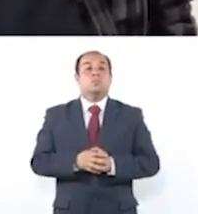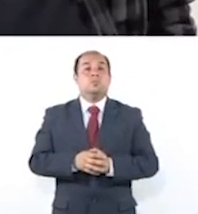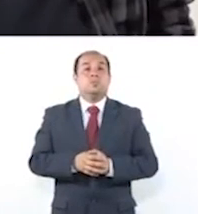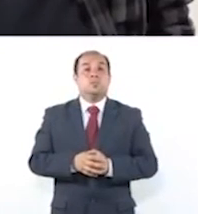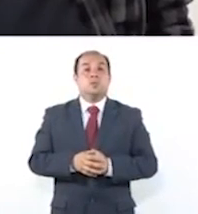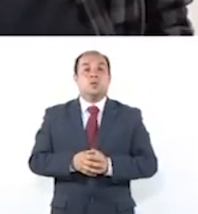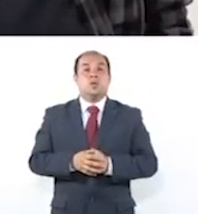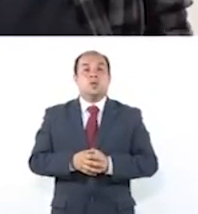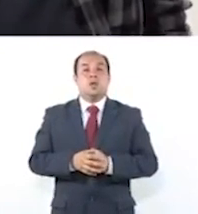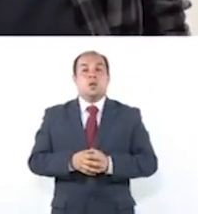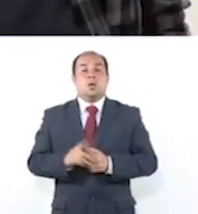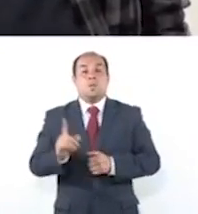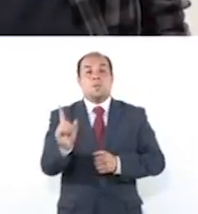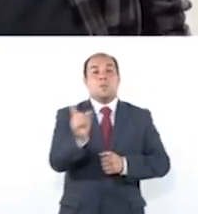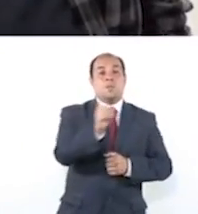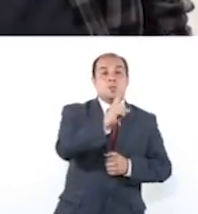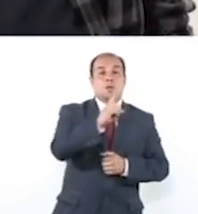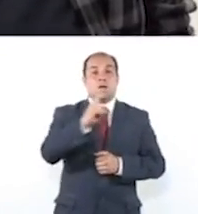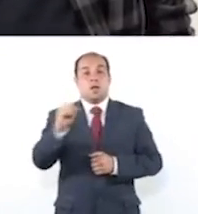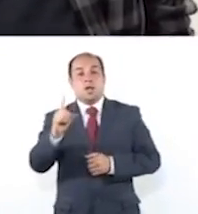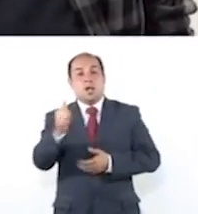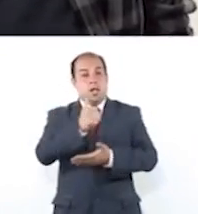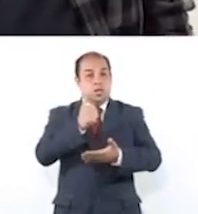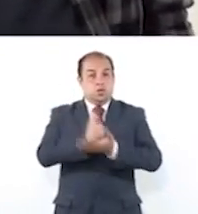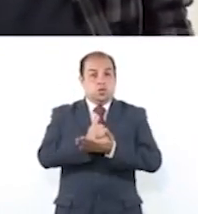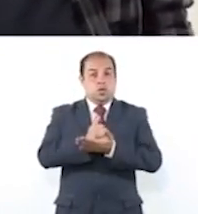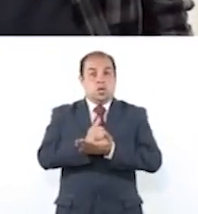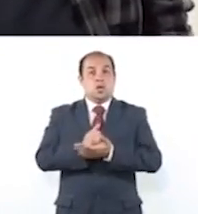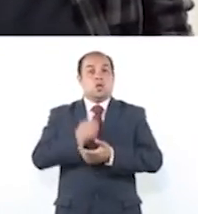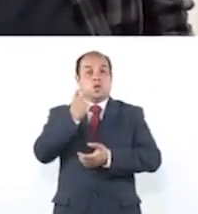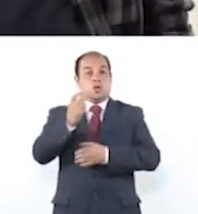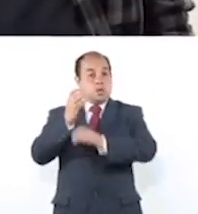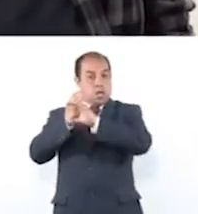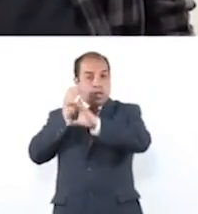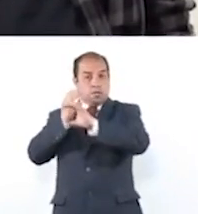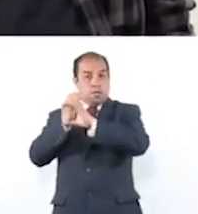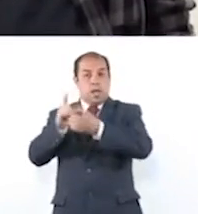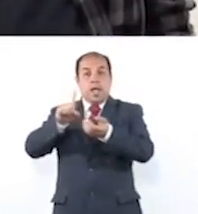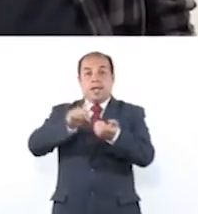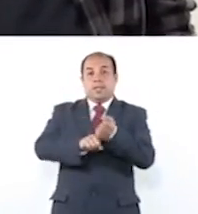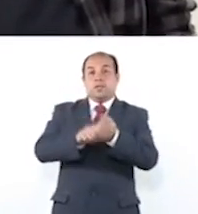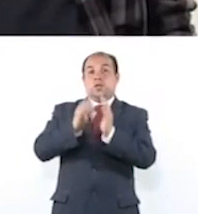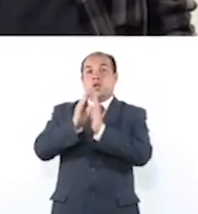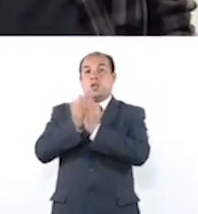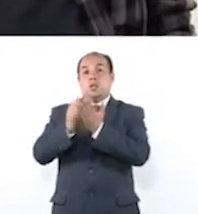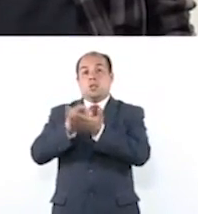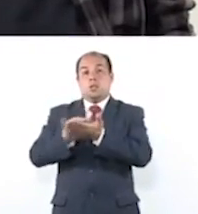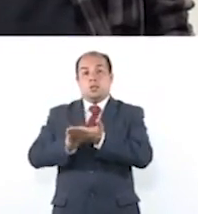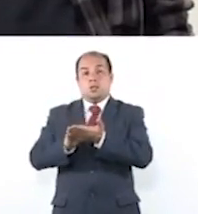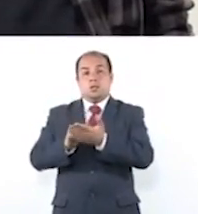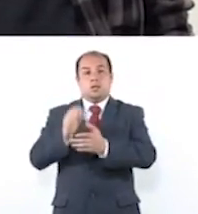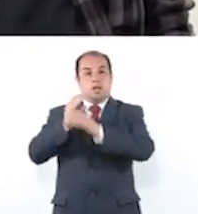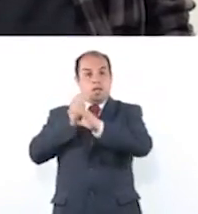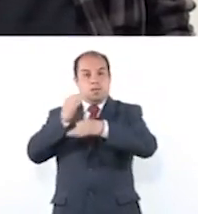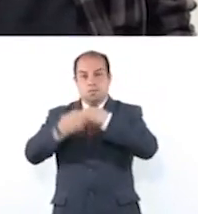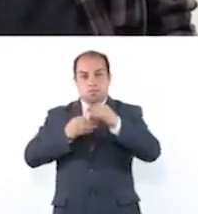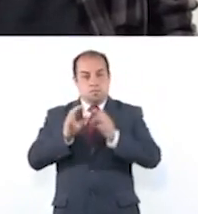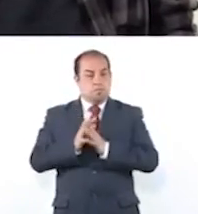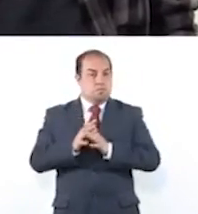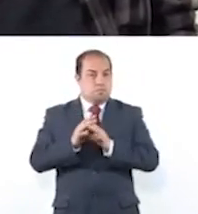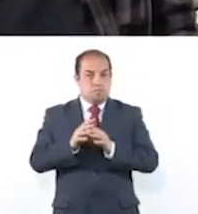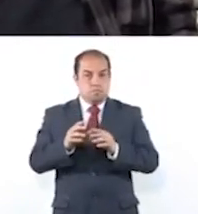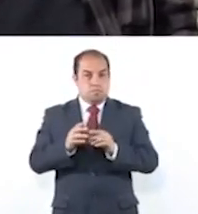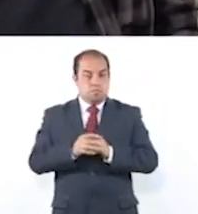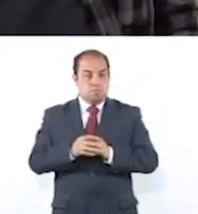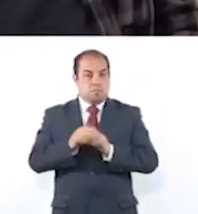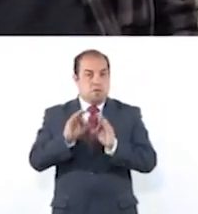la ciudad con estos vehículos de lectura, vehículos en todo sentido,